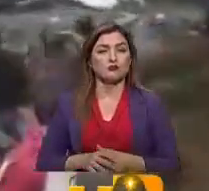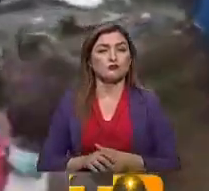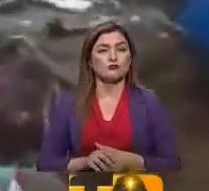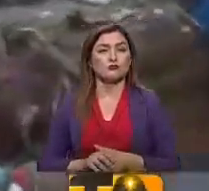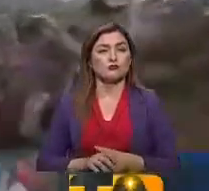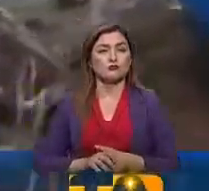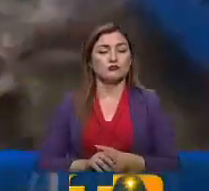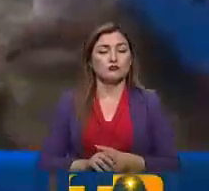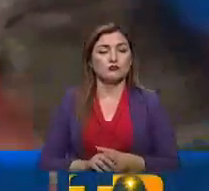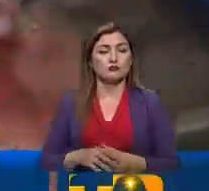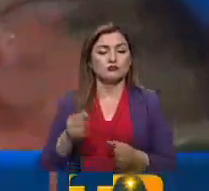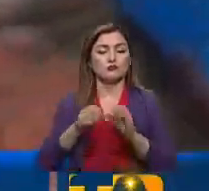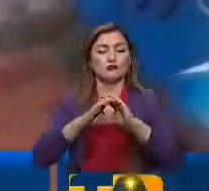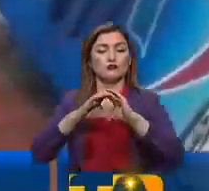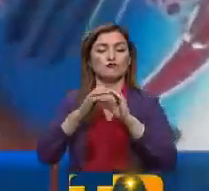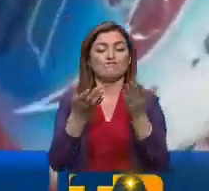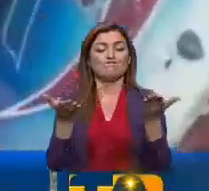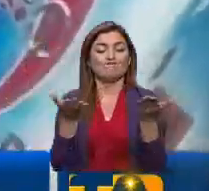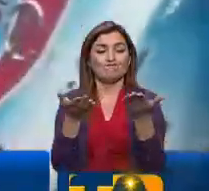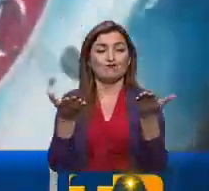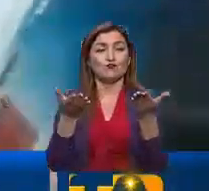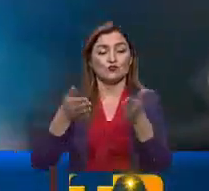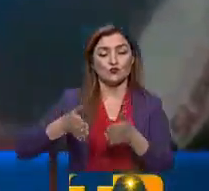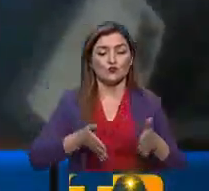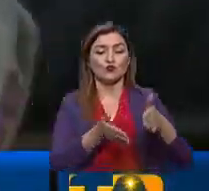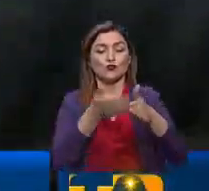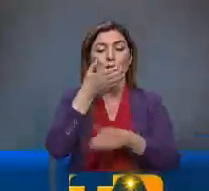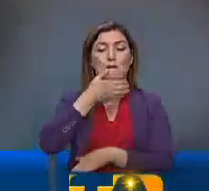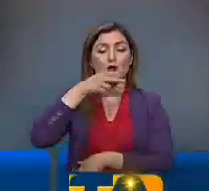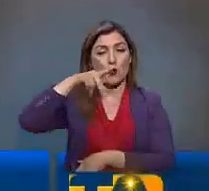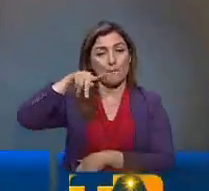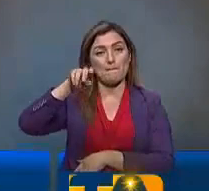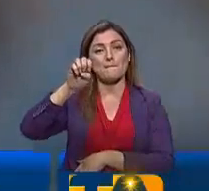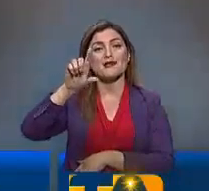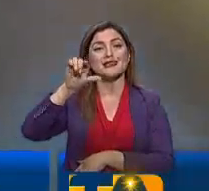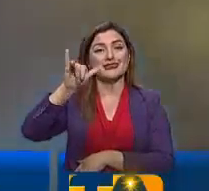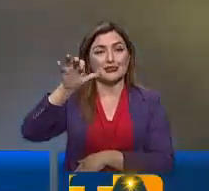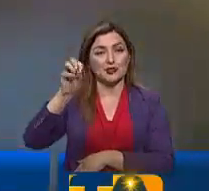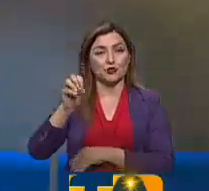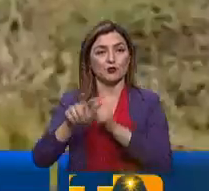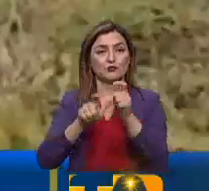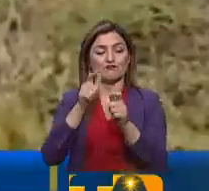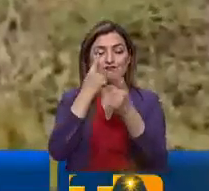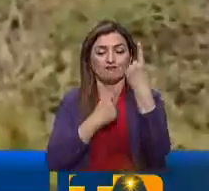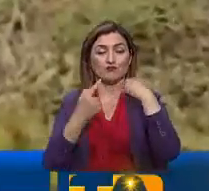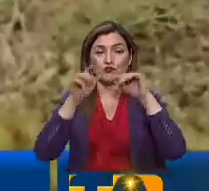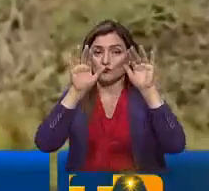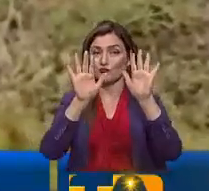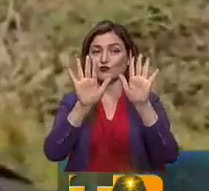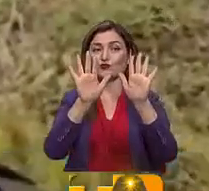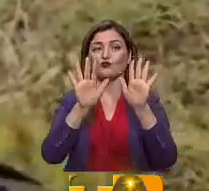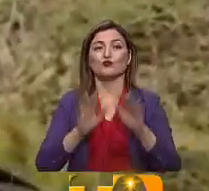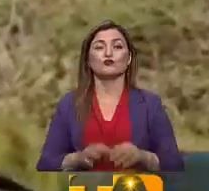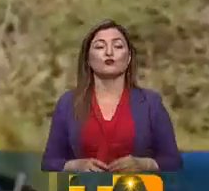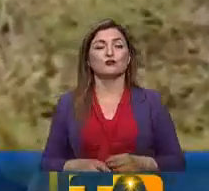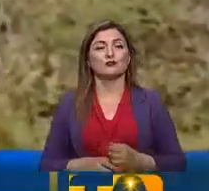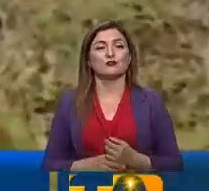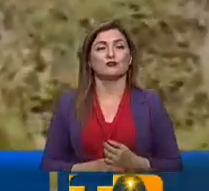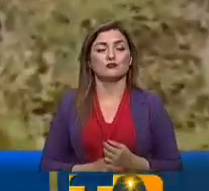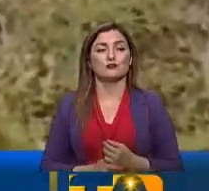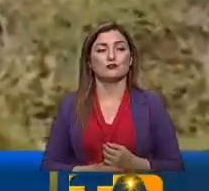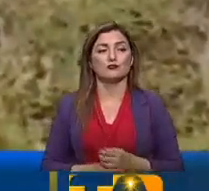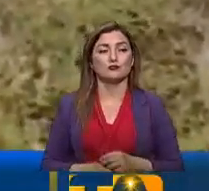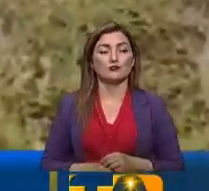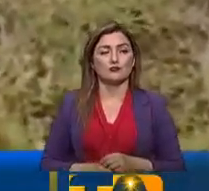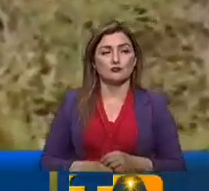Este es un accidente de tránsito ocurrido en la vía Ambato-Pelileo que dejó al menos 10 heridos. Se está verificando el estado de salud, valga